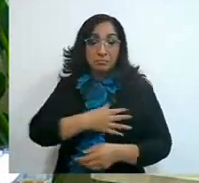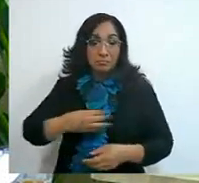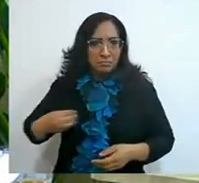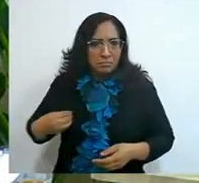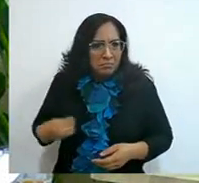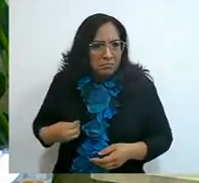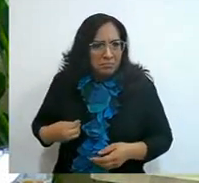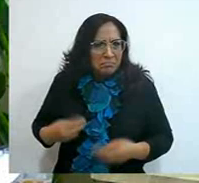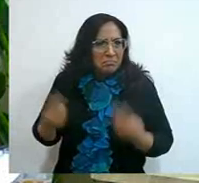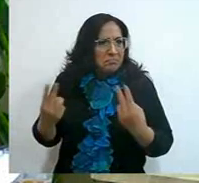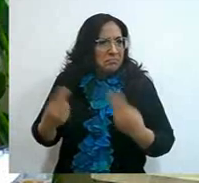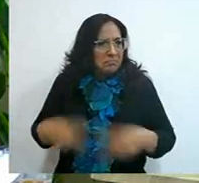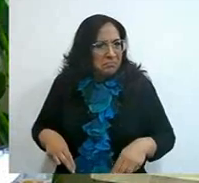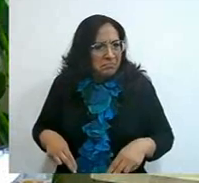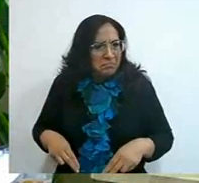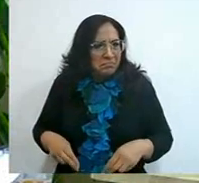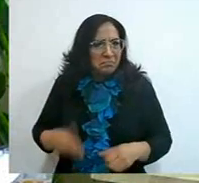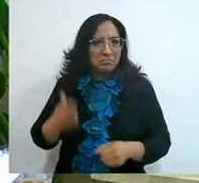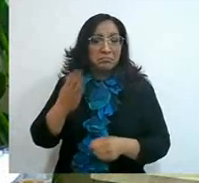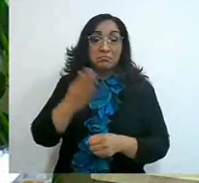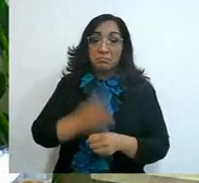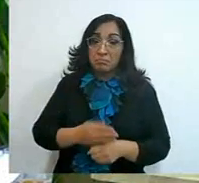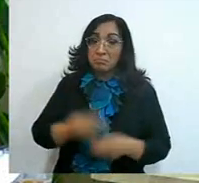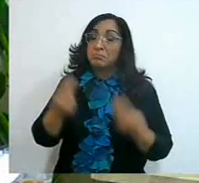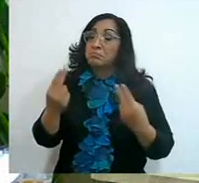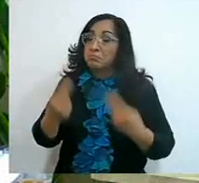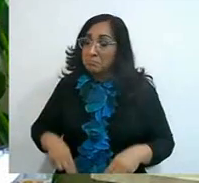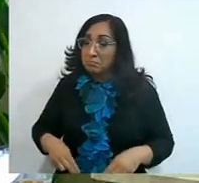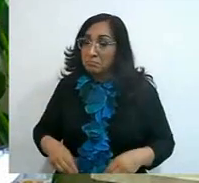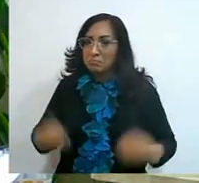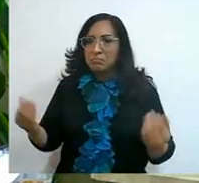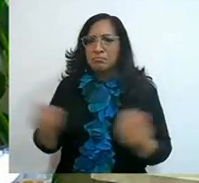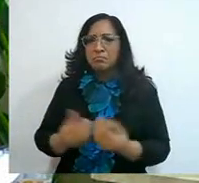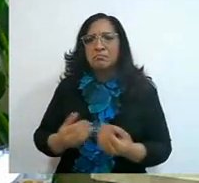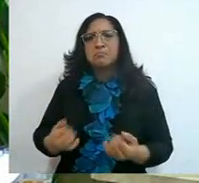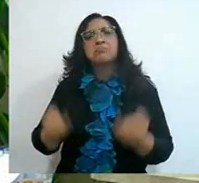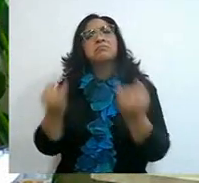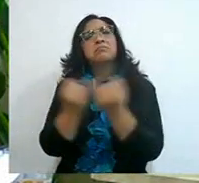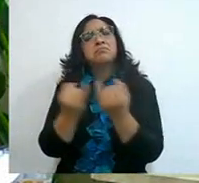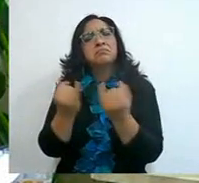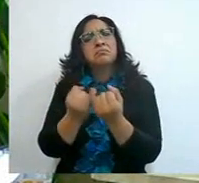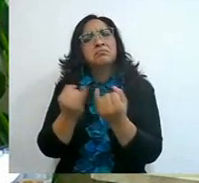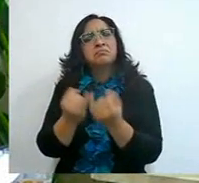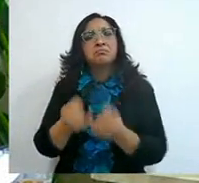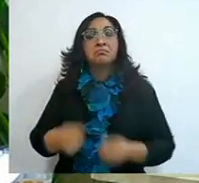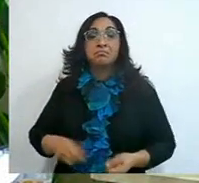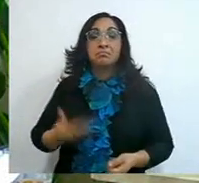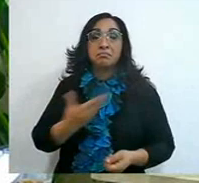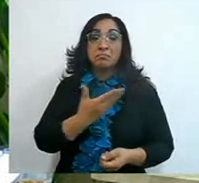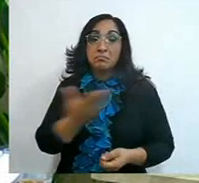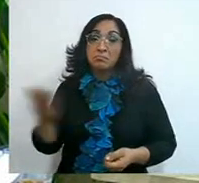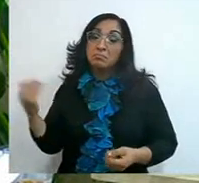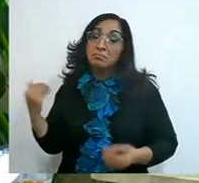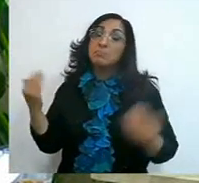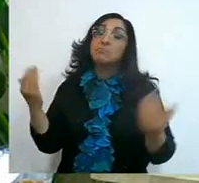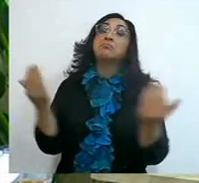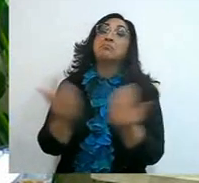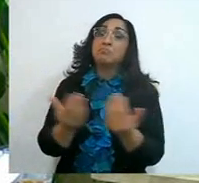hijo o puede ser el nieto, puede ser el bisnieto. Que hacen lo mismo que hicieron los de